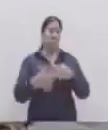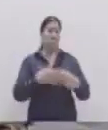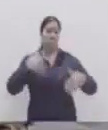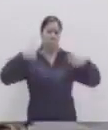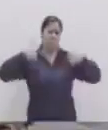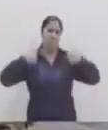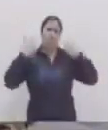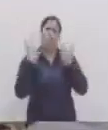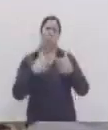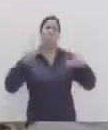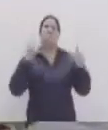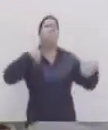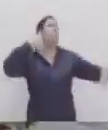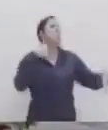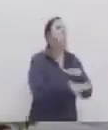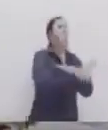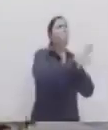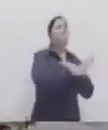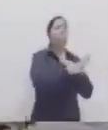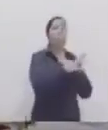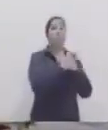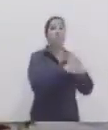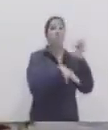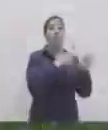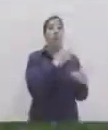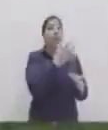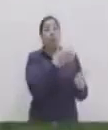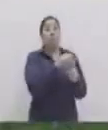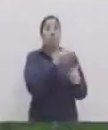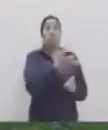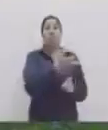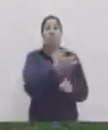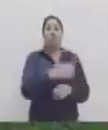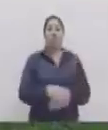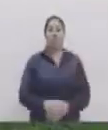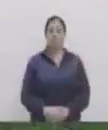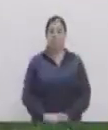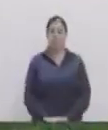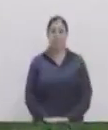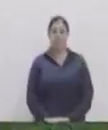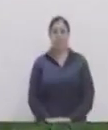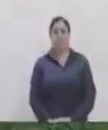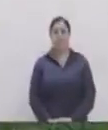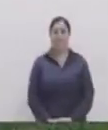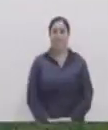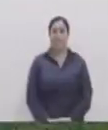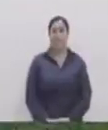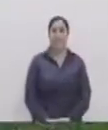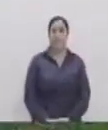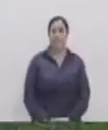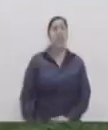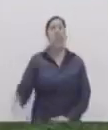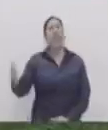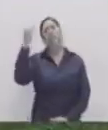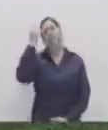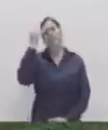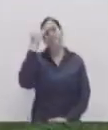naturaleza sin pedir permiso, algo nos puede pasar. Naalajli, Jorojla, Naui, los guardianes del